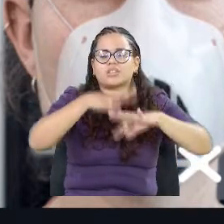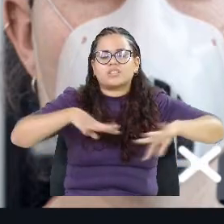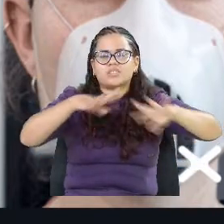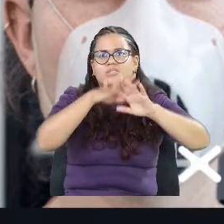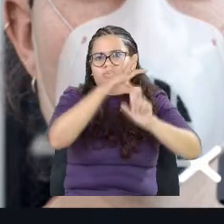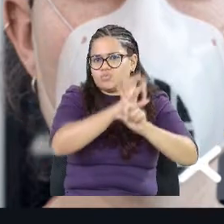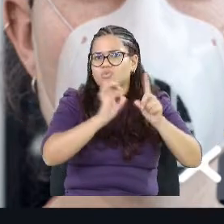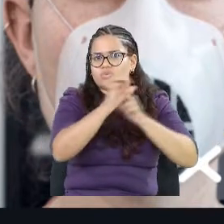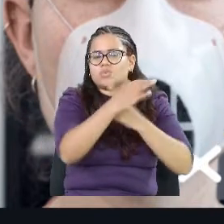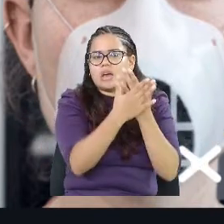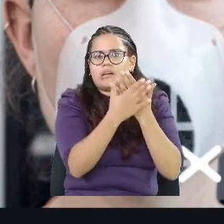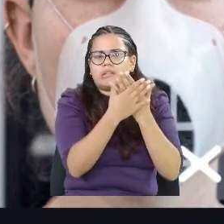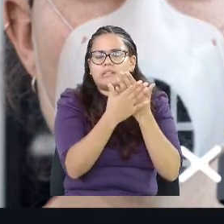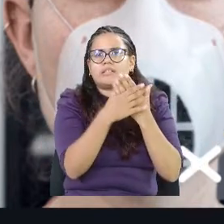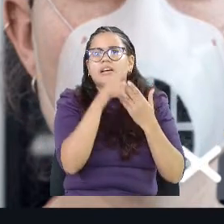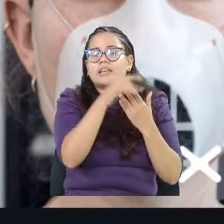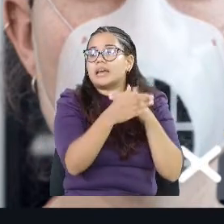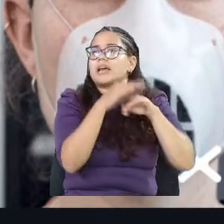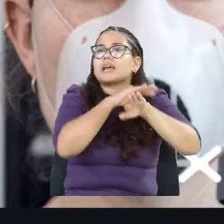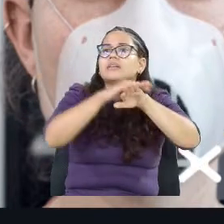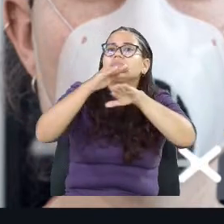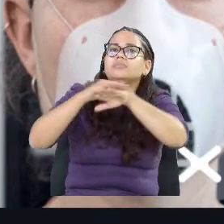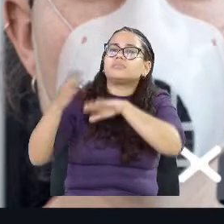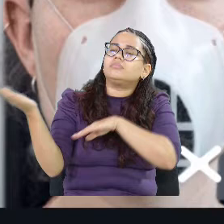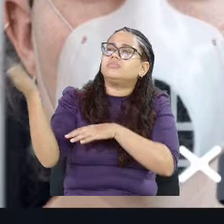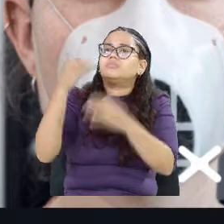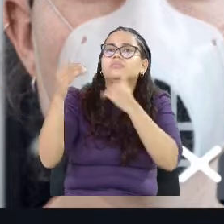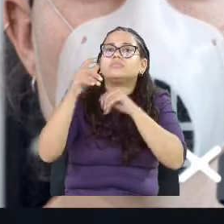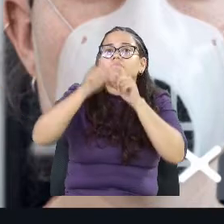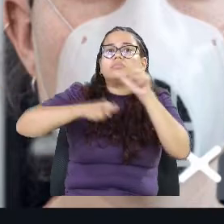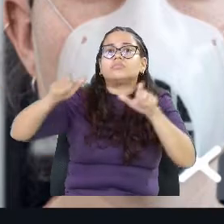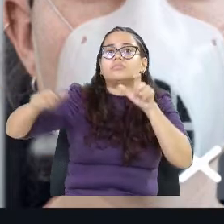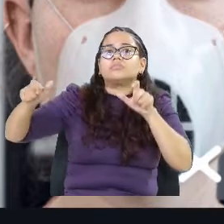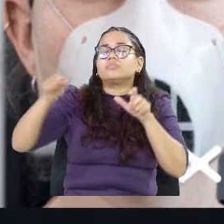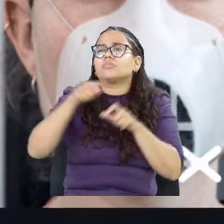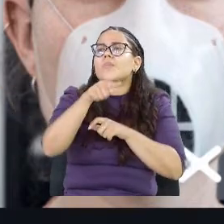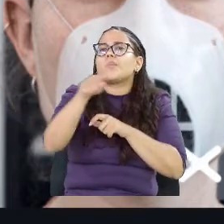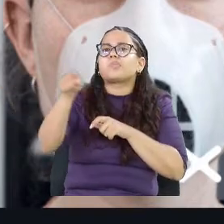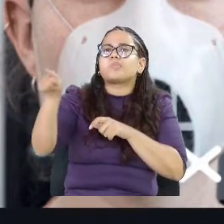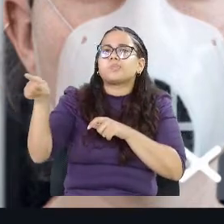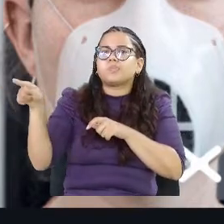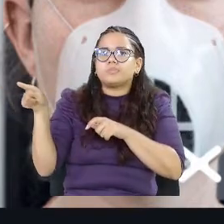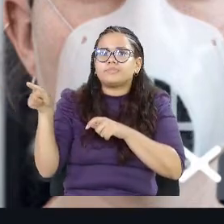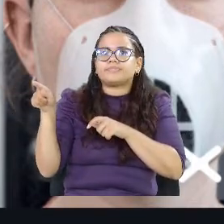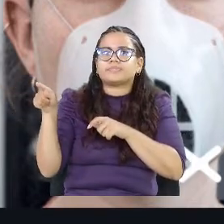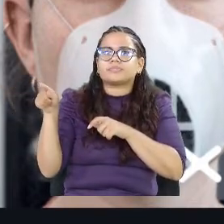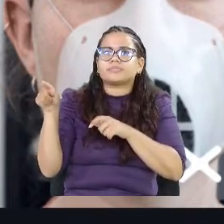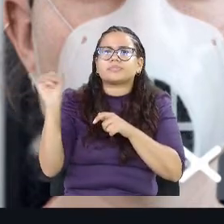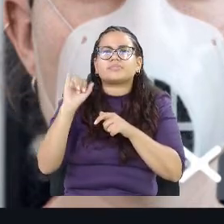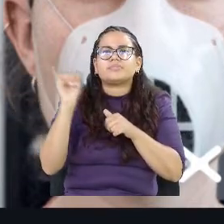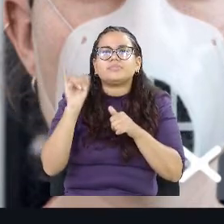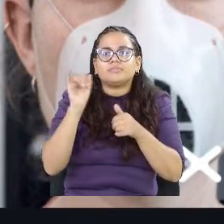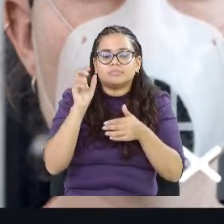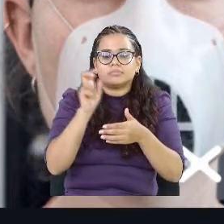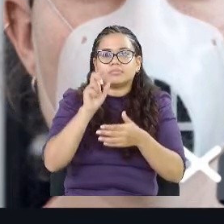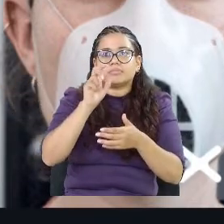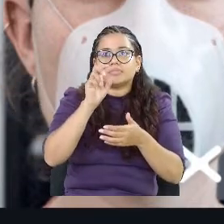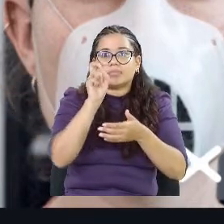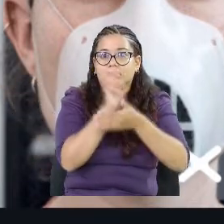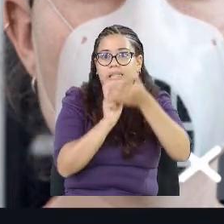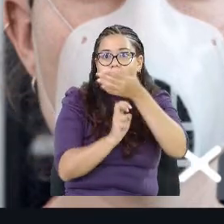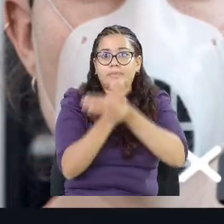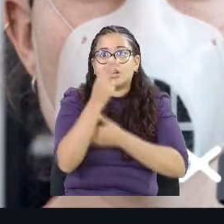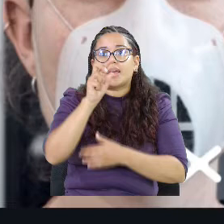sociales en las que invitaba a todas las personas que tenían eh, impresoras 3D